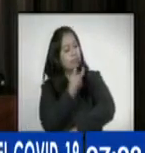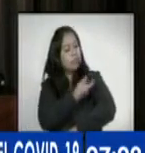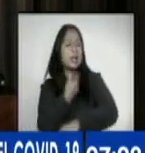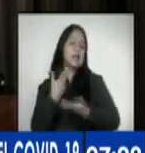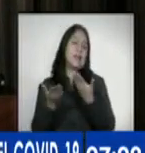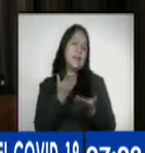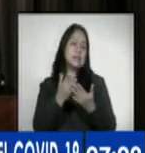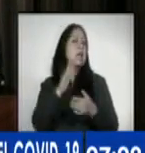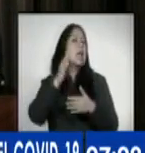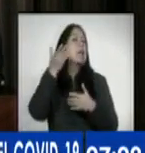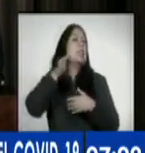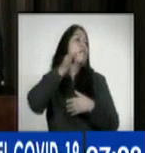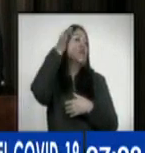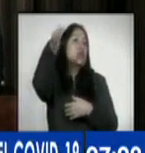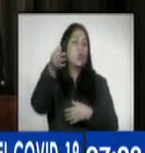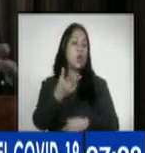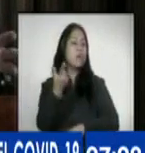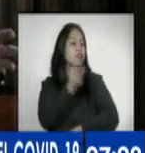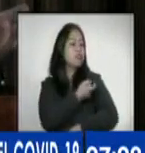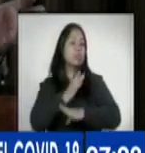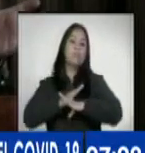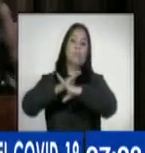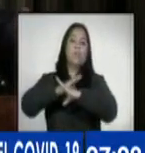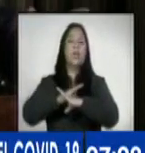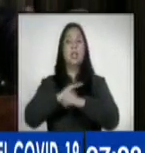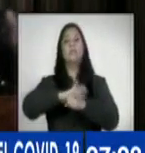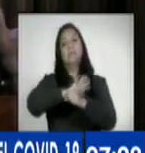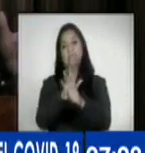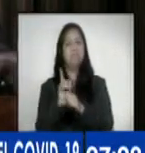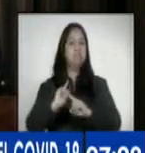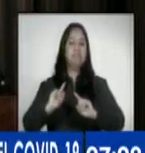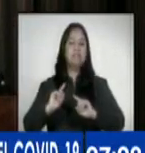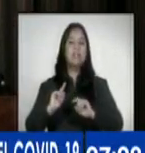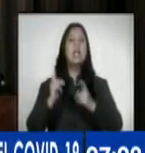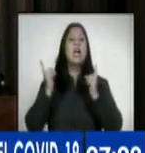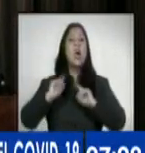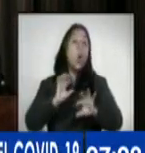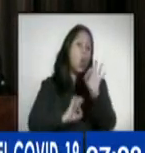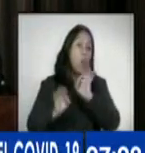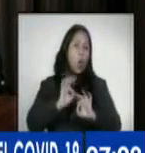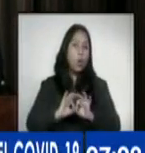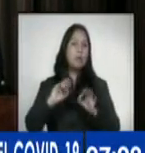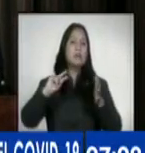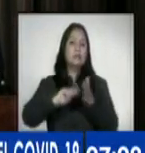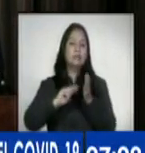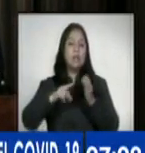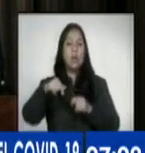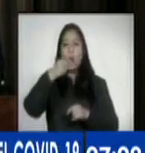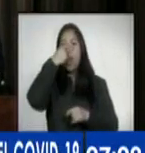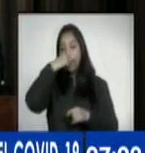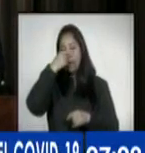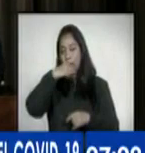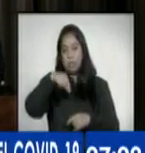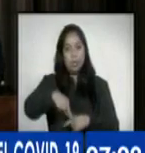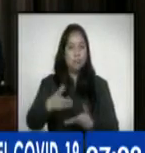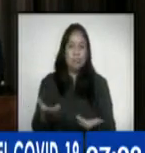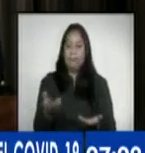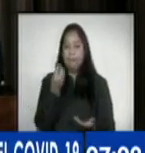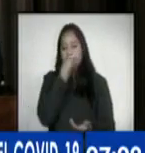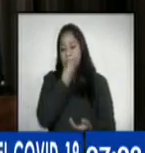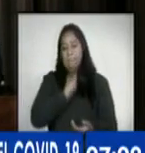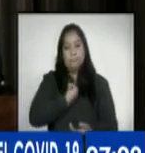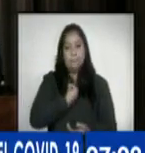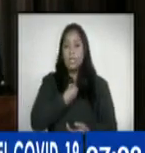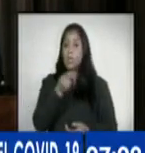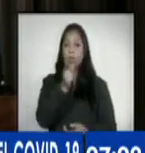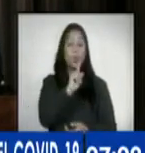no padecer la enfermedad, o tener que pasar la gripona que va a significar esta enfermedad. Recuérdese que no es